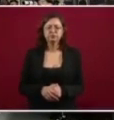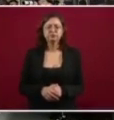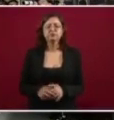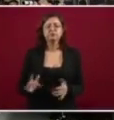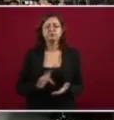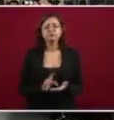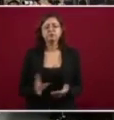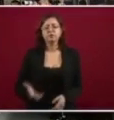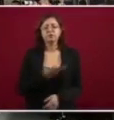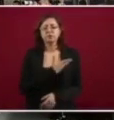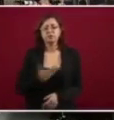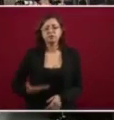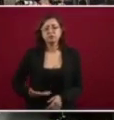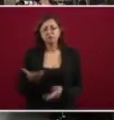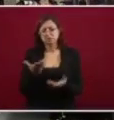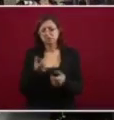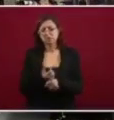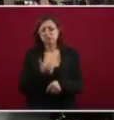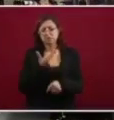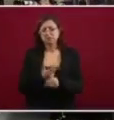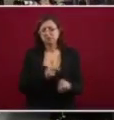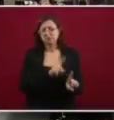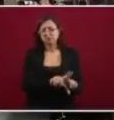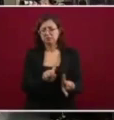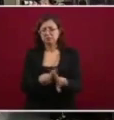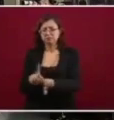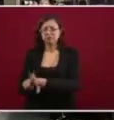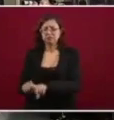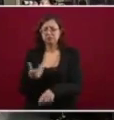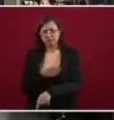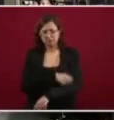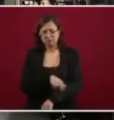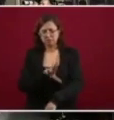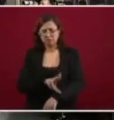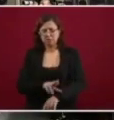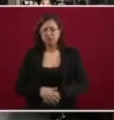Gracias, señor presidente, secretarios, señor coordinador.